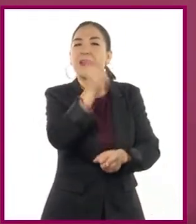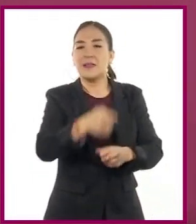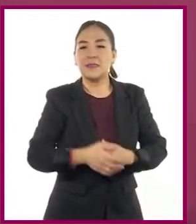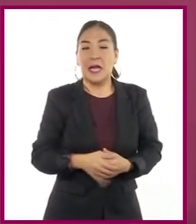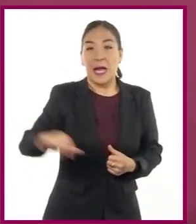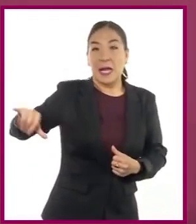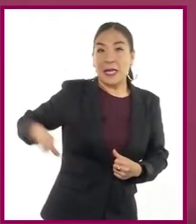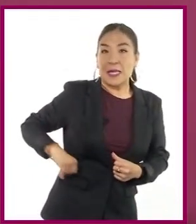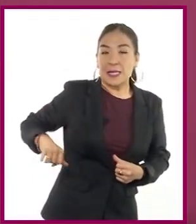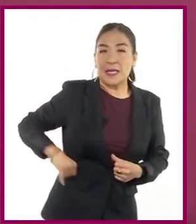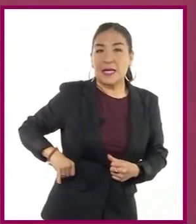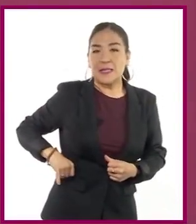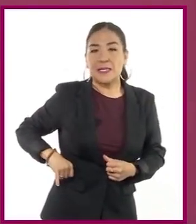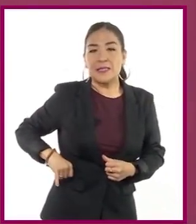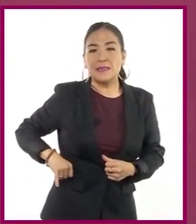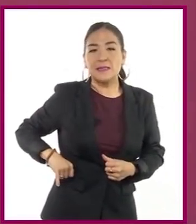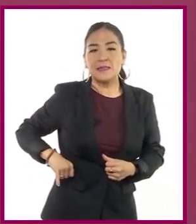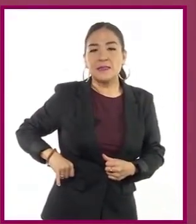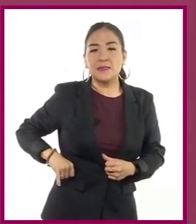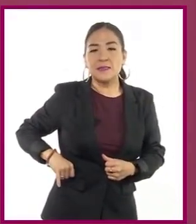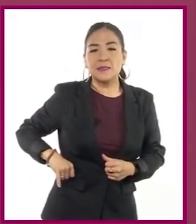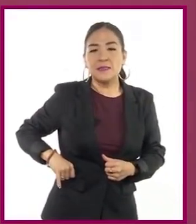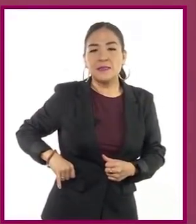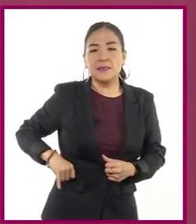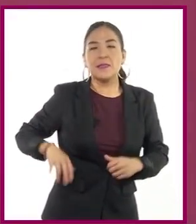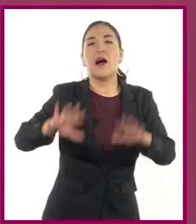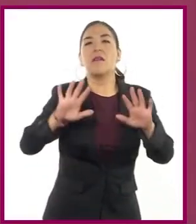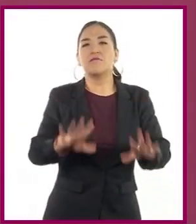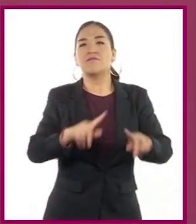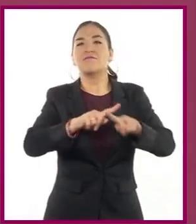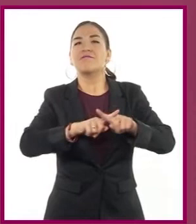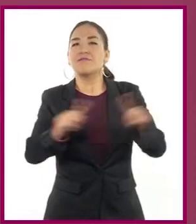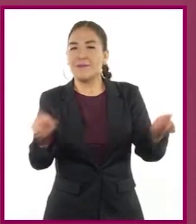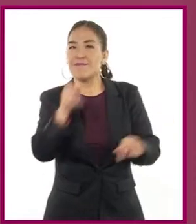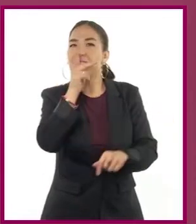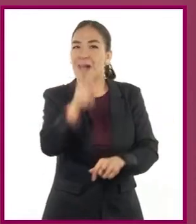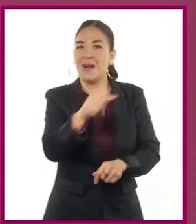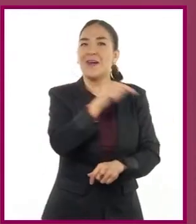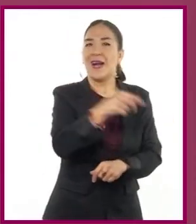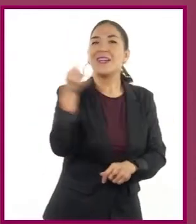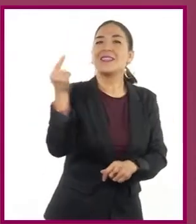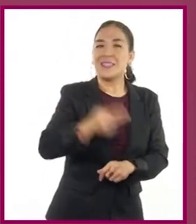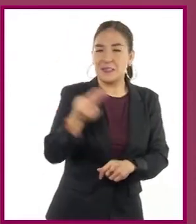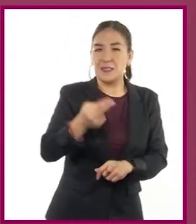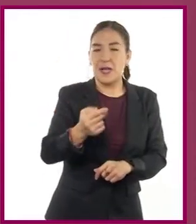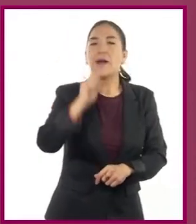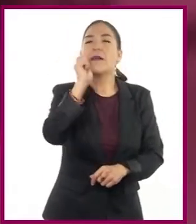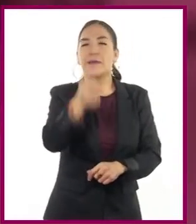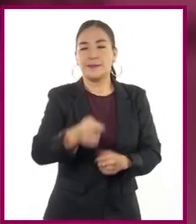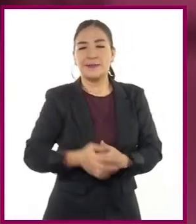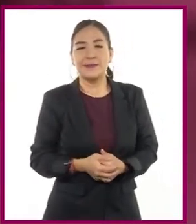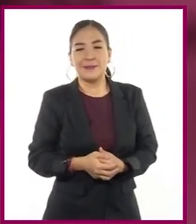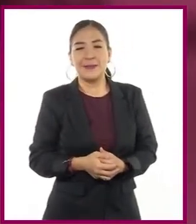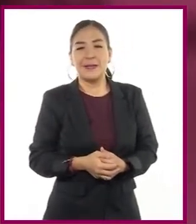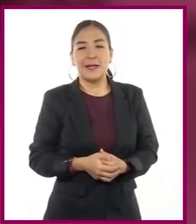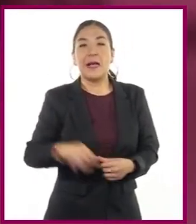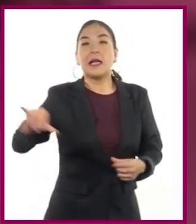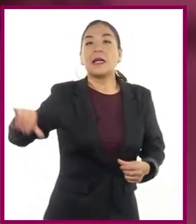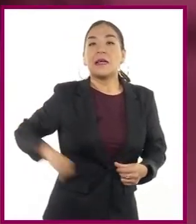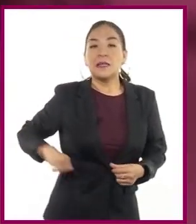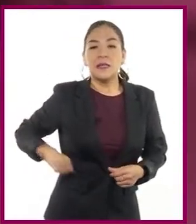el interés es diferente a la necesidad. Podemos decir que el interés es